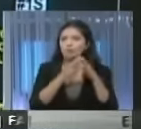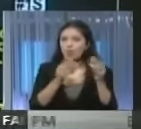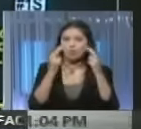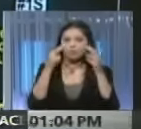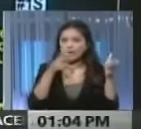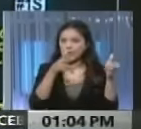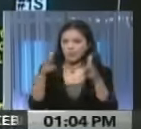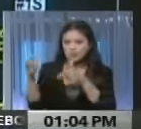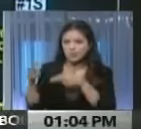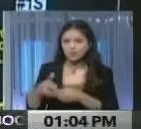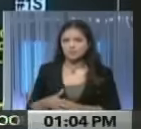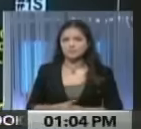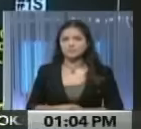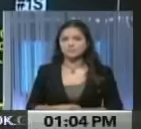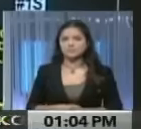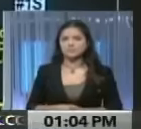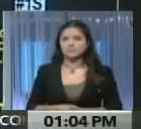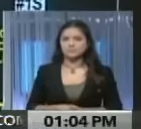terroristas.